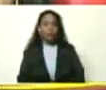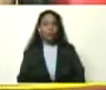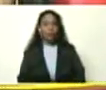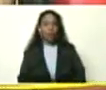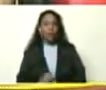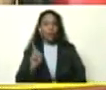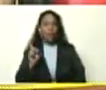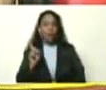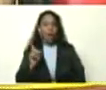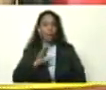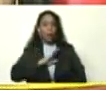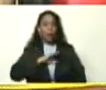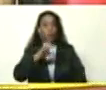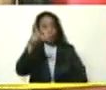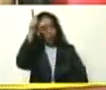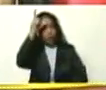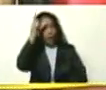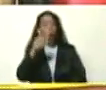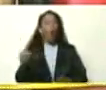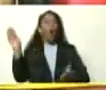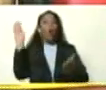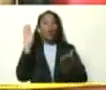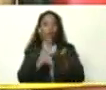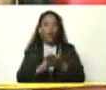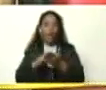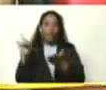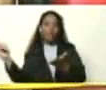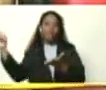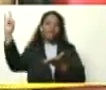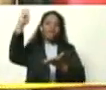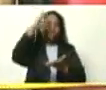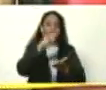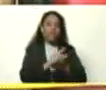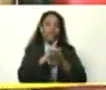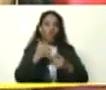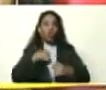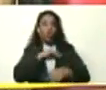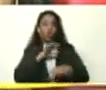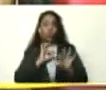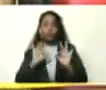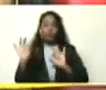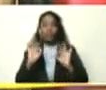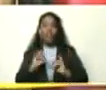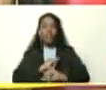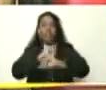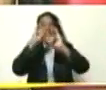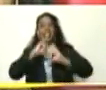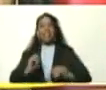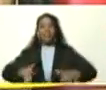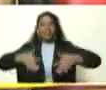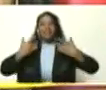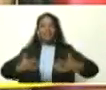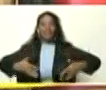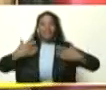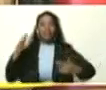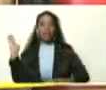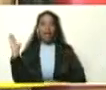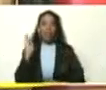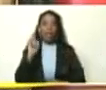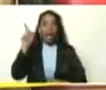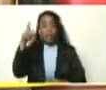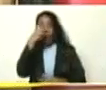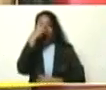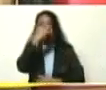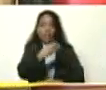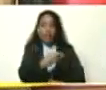Erdogan en Venezuela nuevamente. Nos preparamos felices para que esa